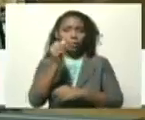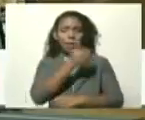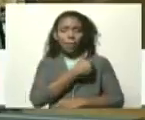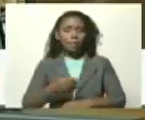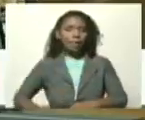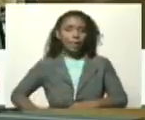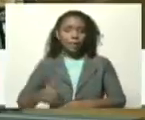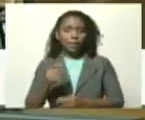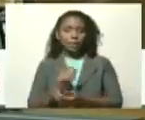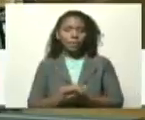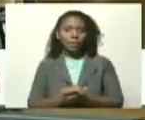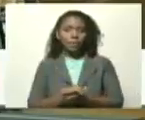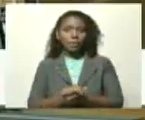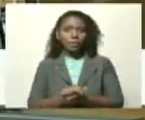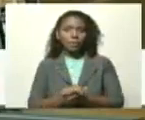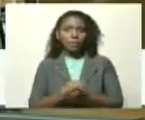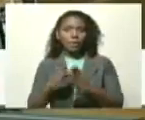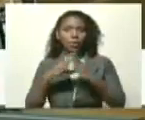presidencia.